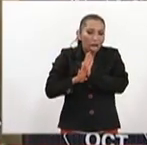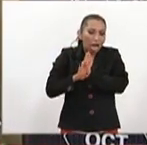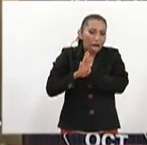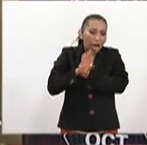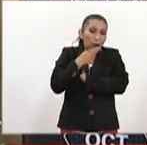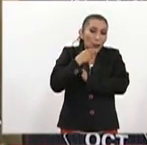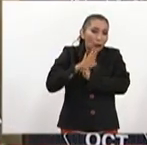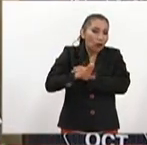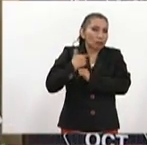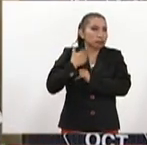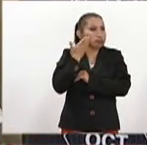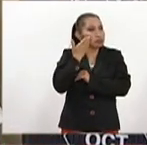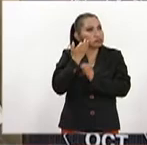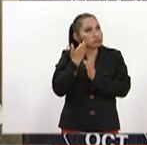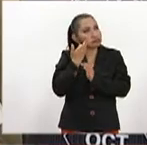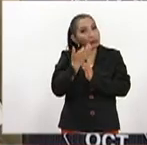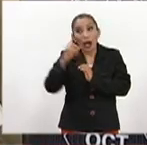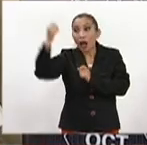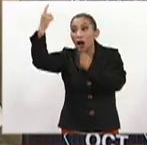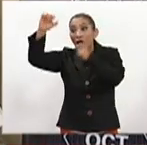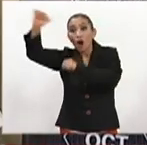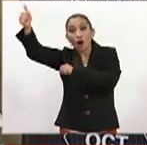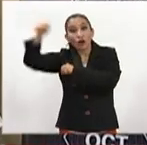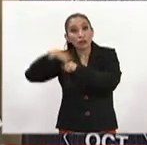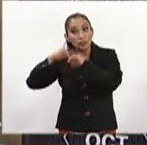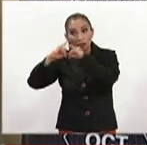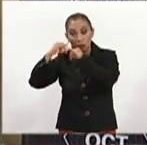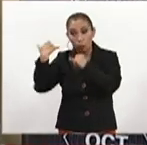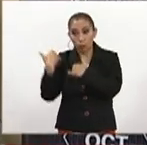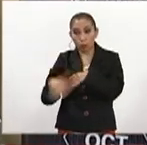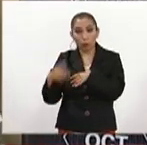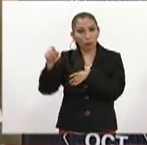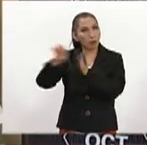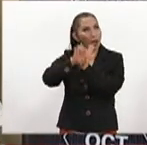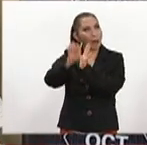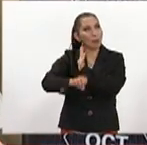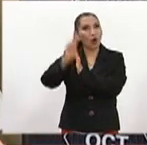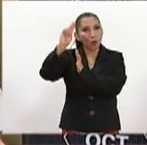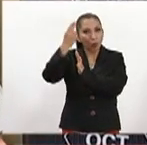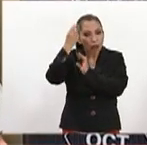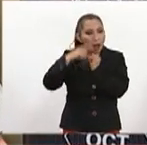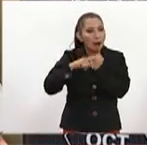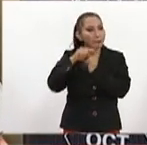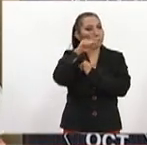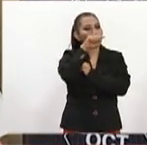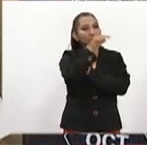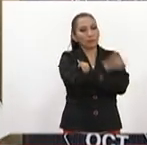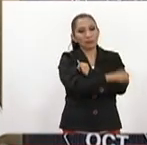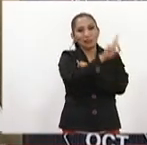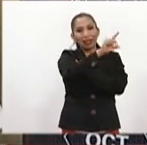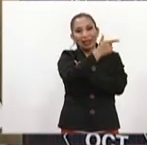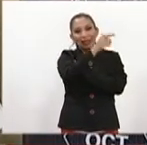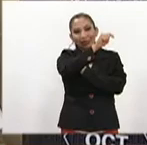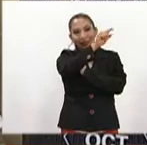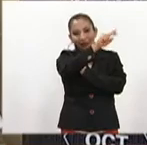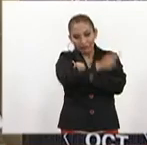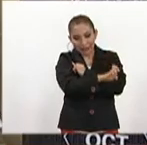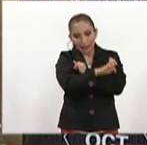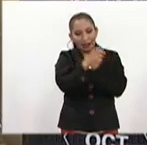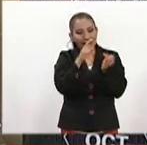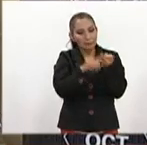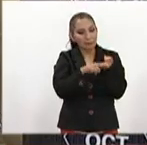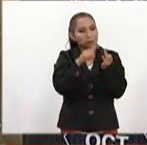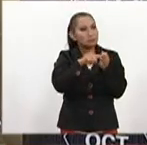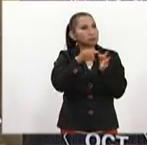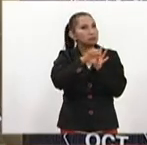cultura de la preservación. Hay instituciones emblemáticas como la UNAM, como la DGTV,